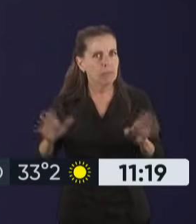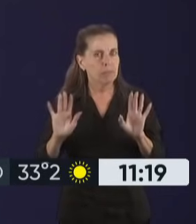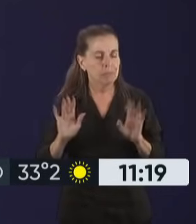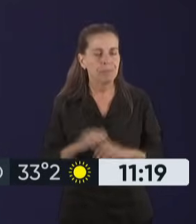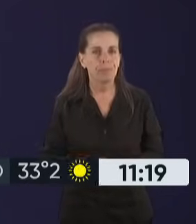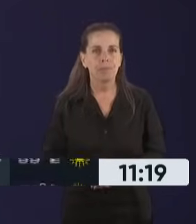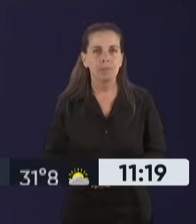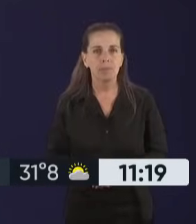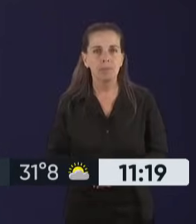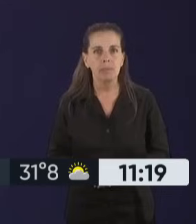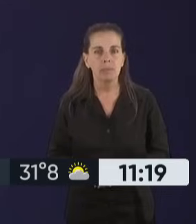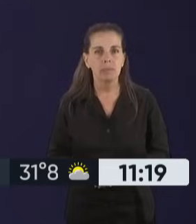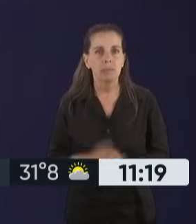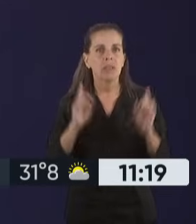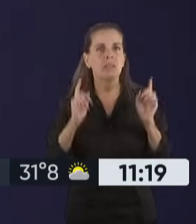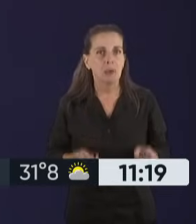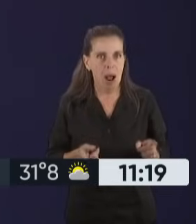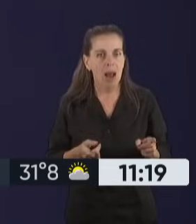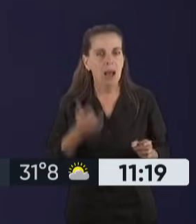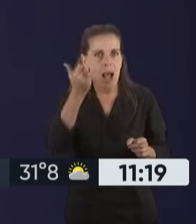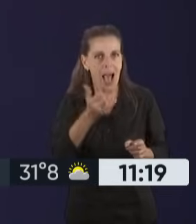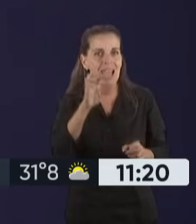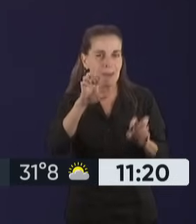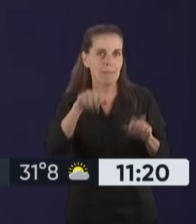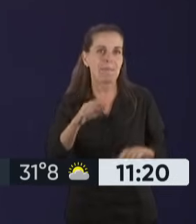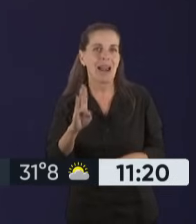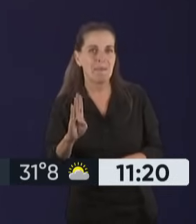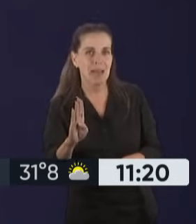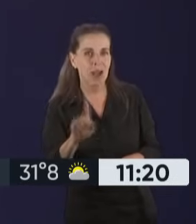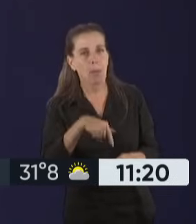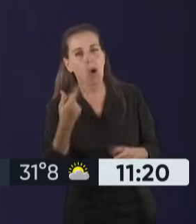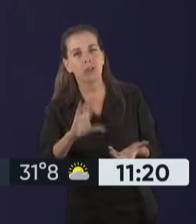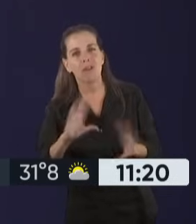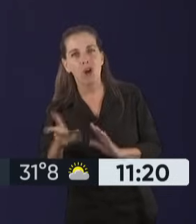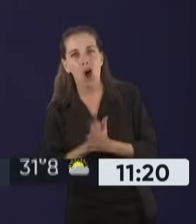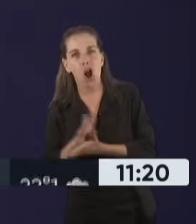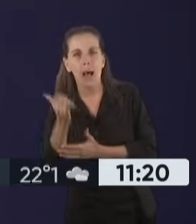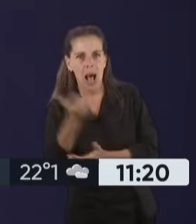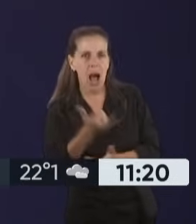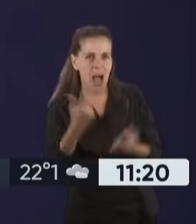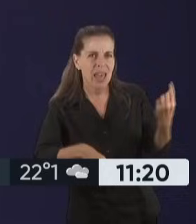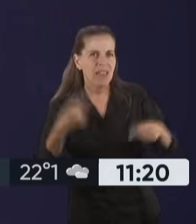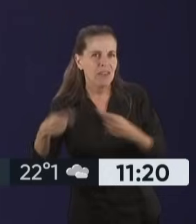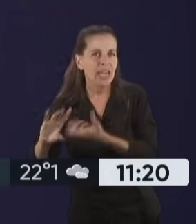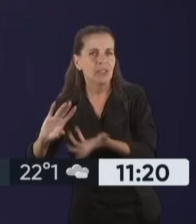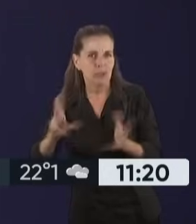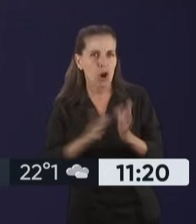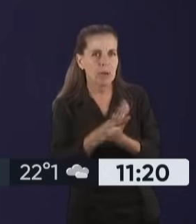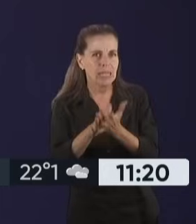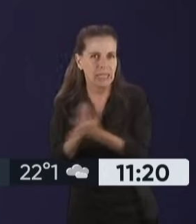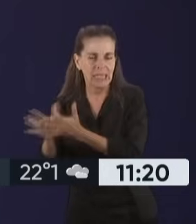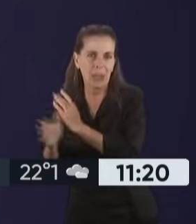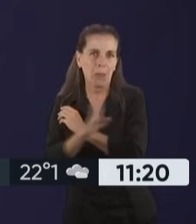adicional. De todas maneras, no solo hay un plan B, hay un plan B y un plan C para cada una de